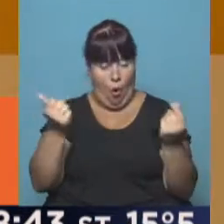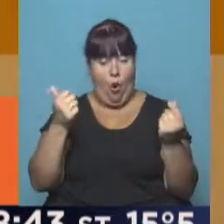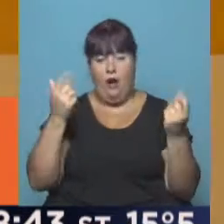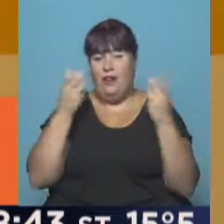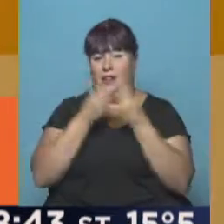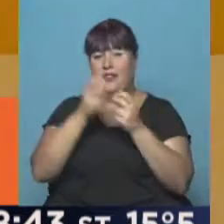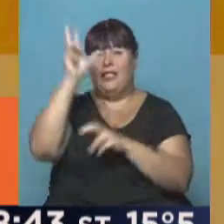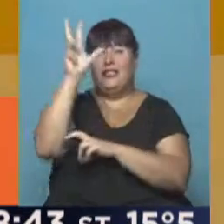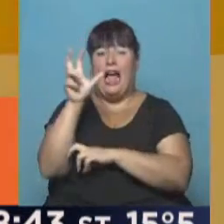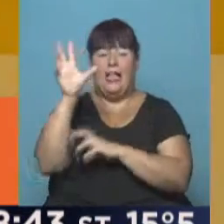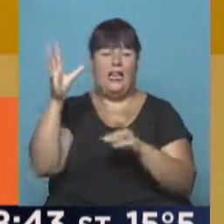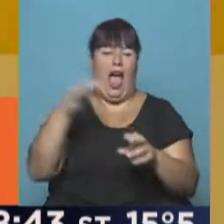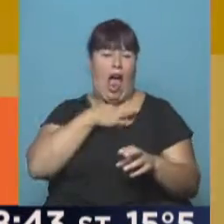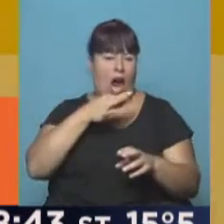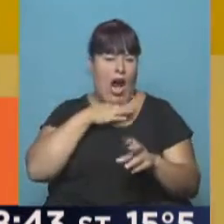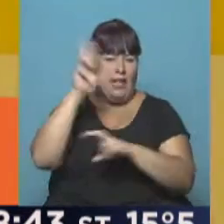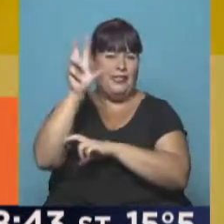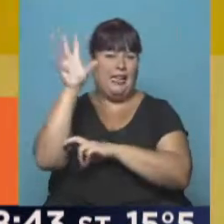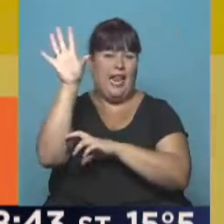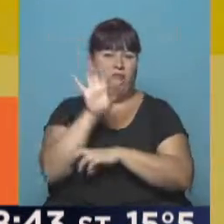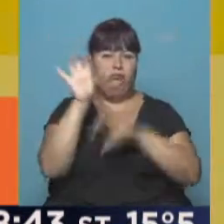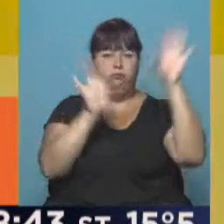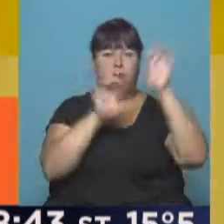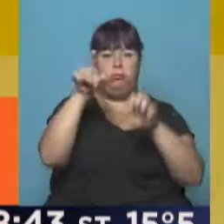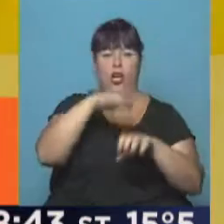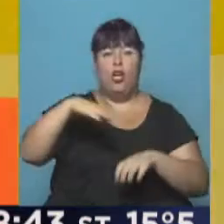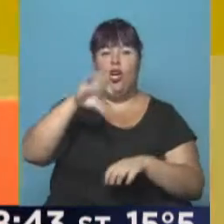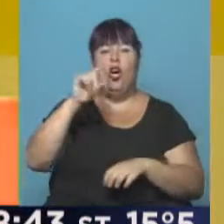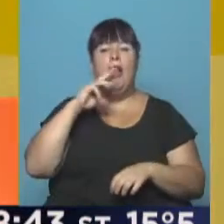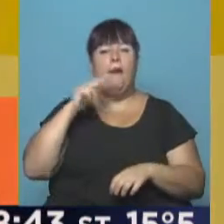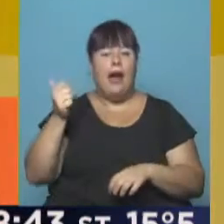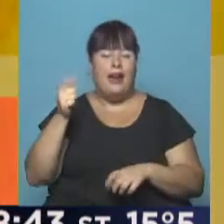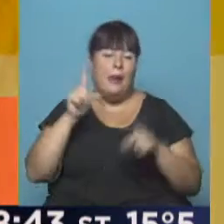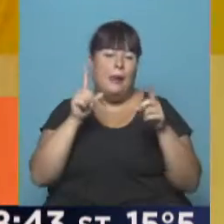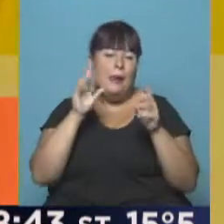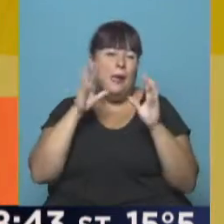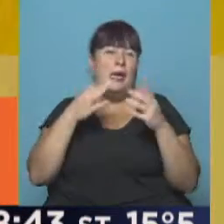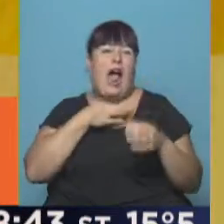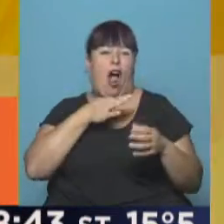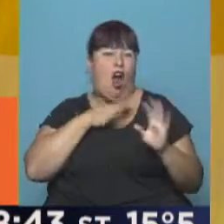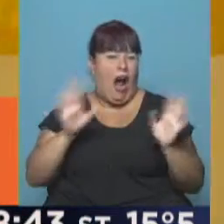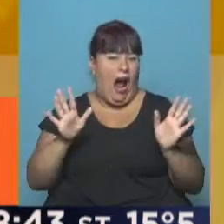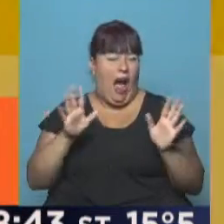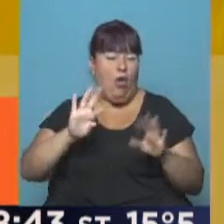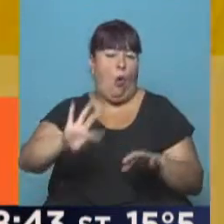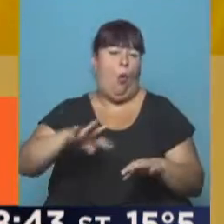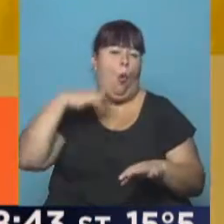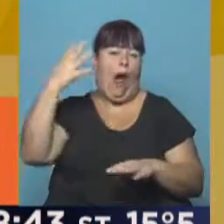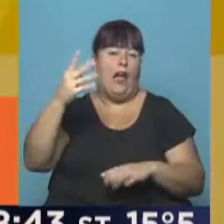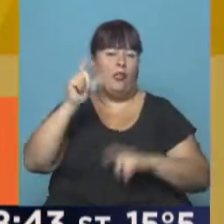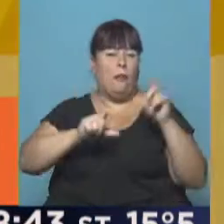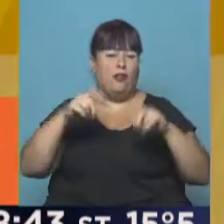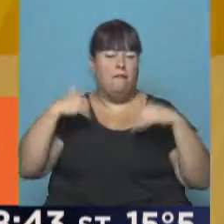la antena satelital, las antenas satelitales que tienen, o la barría que tienen cierta capacidad, se cuadruplicó la